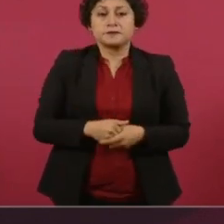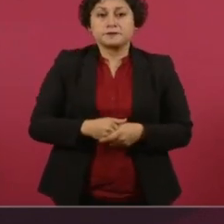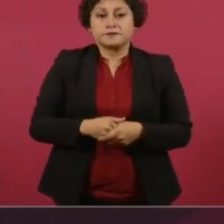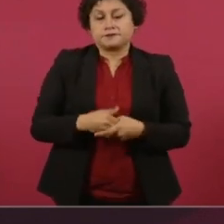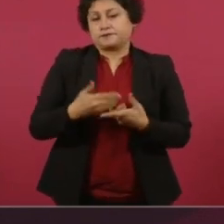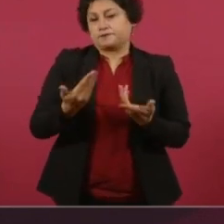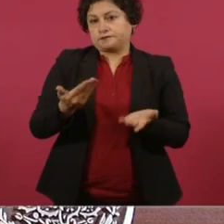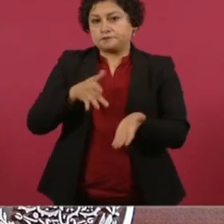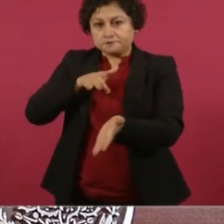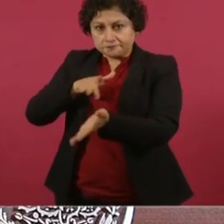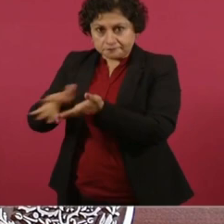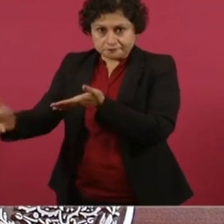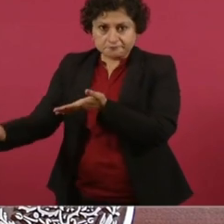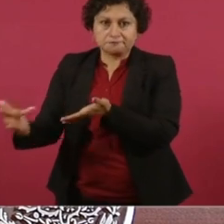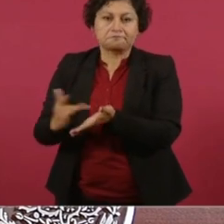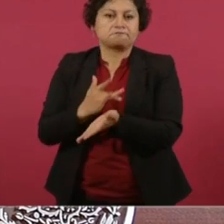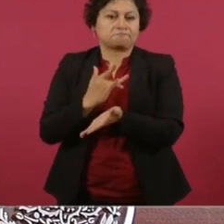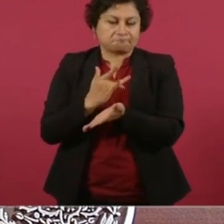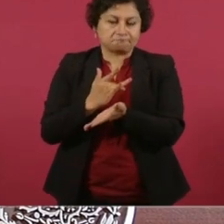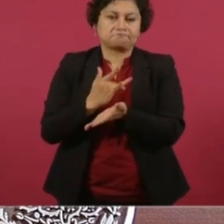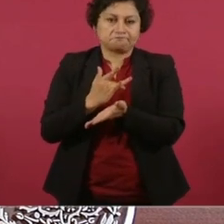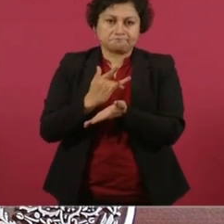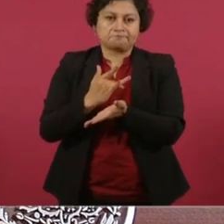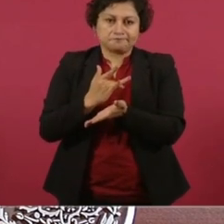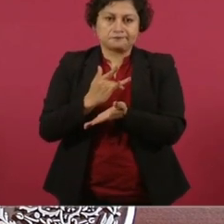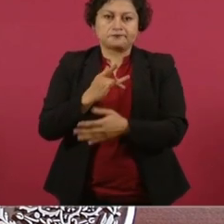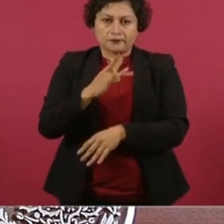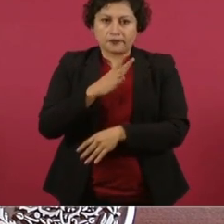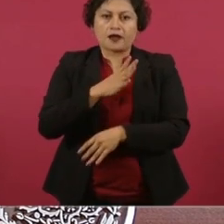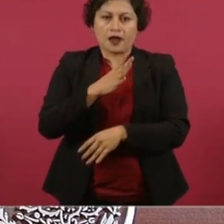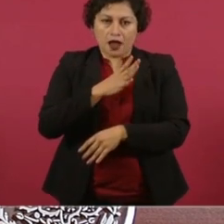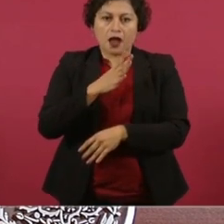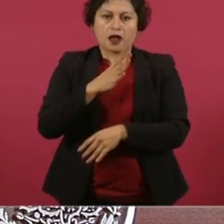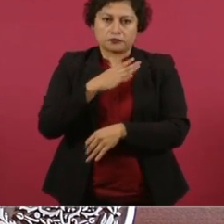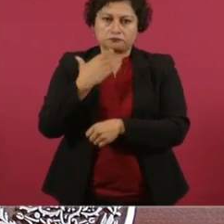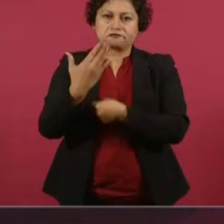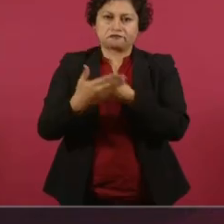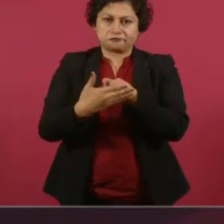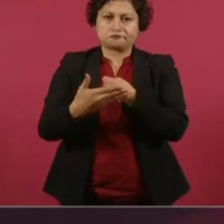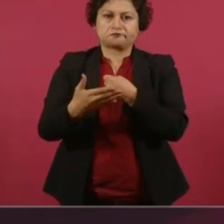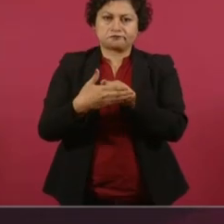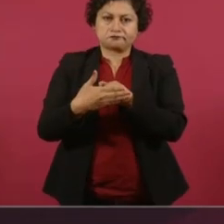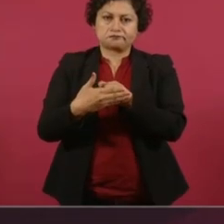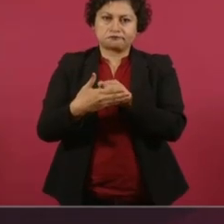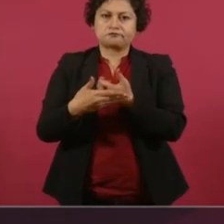nos vamos a apoyar mutuamente. Va a haber cooperación